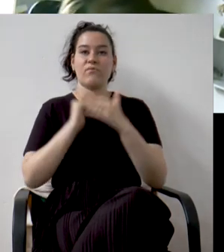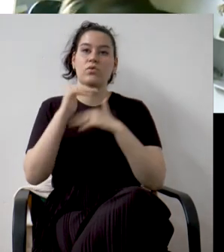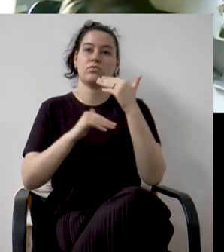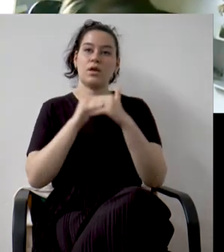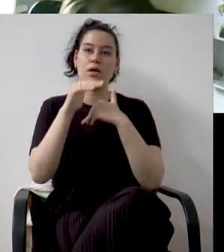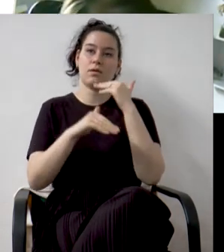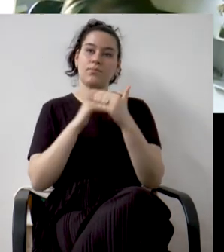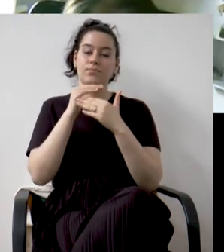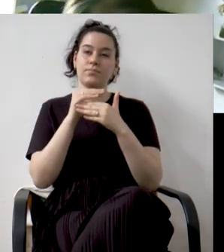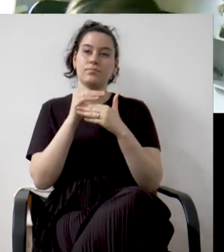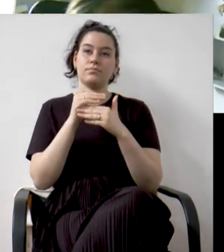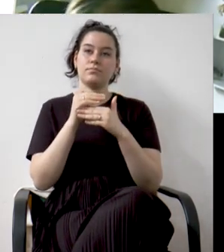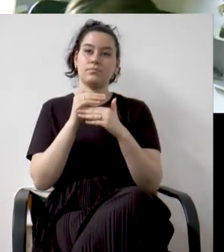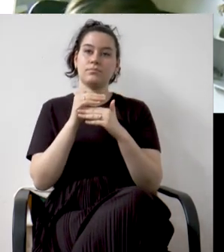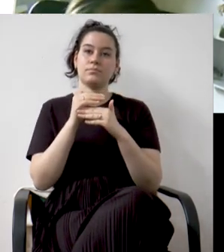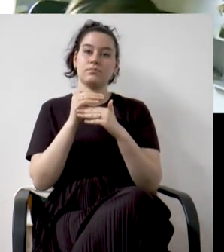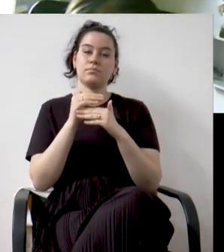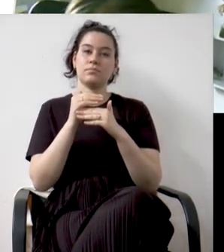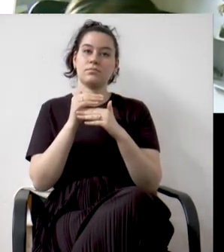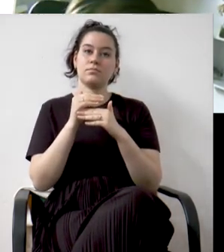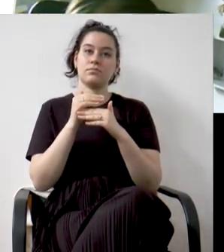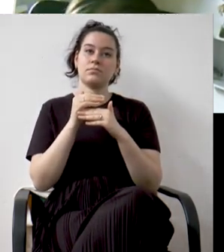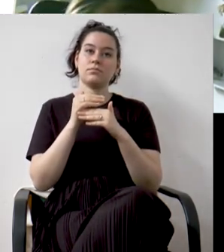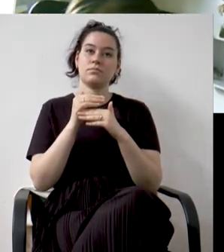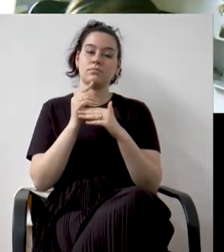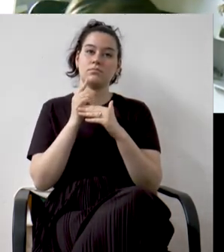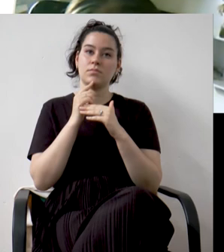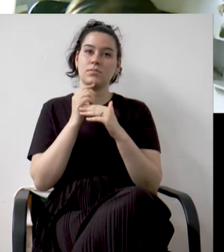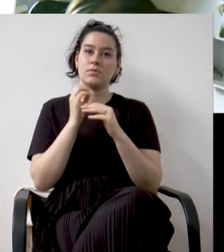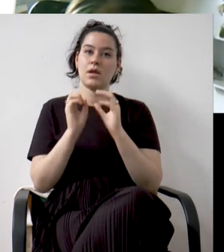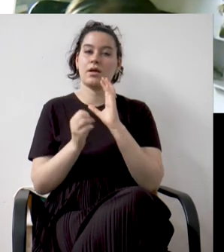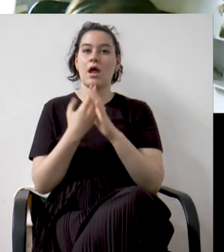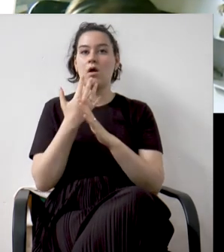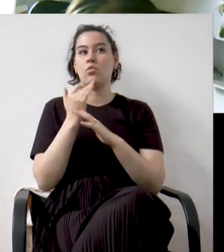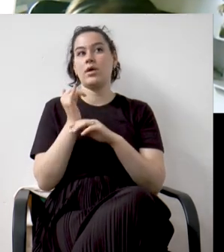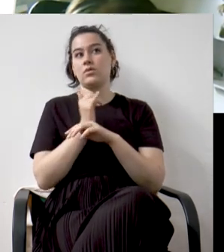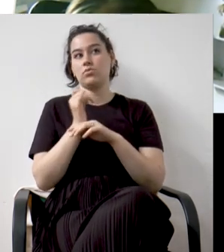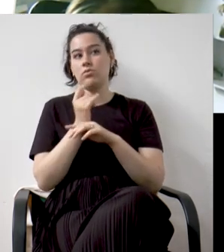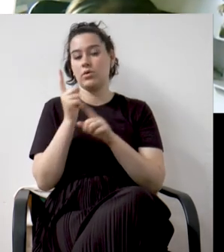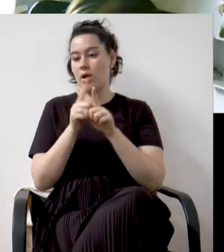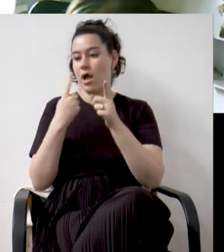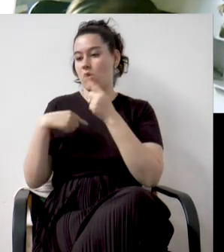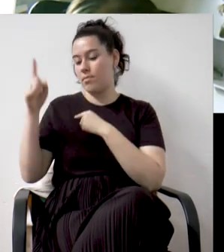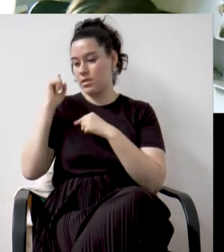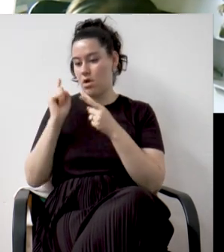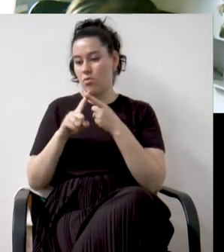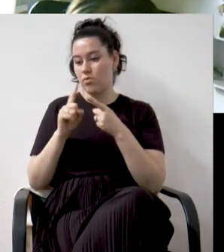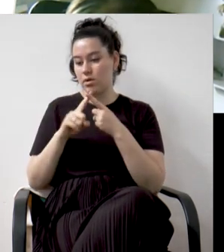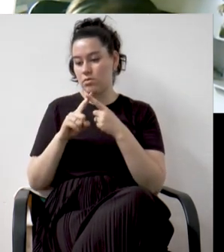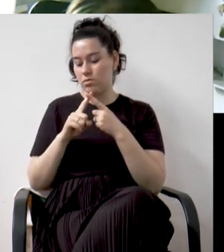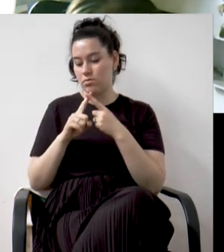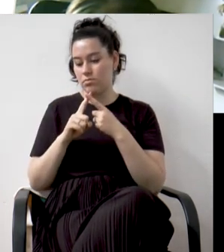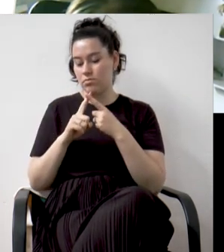evolucionar a un estatus distinto en una discusión que presenciamos, me acuerdo, el año pasado, fin de año, en el Consejo Directivo